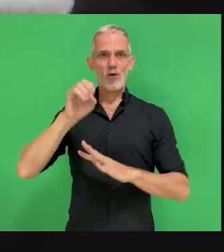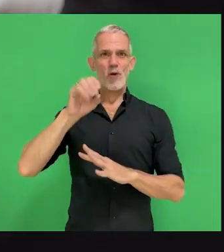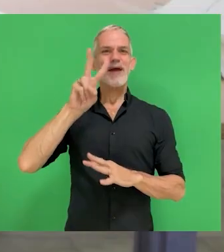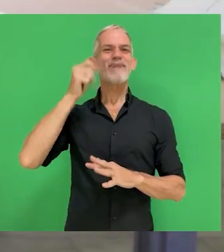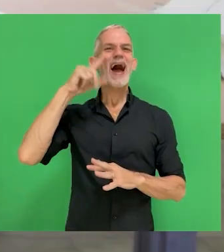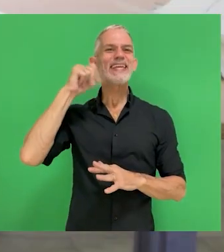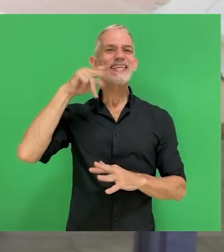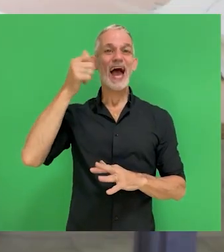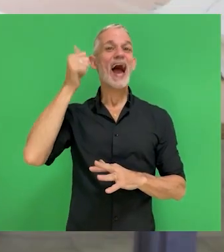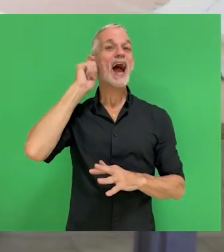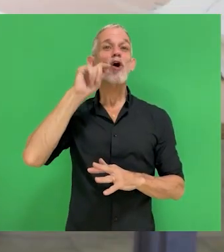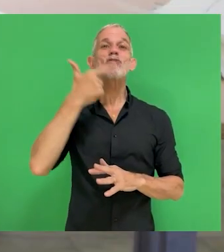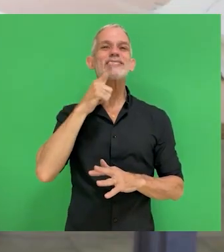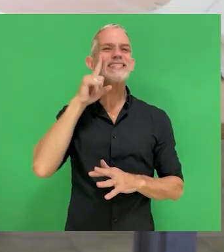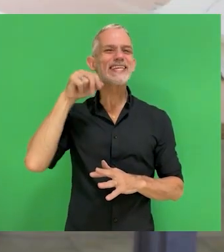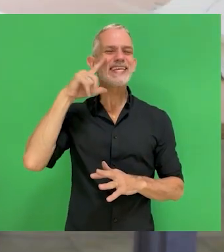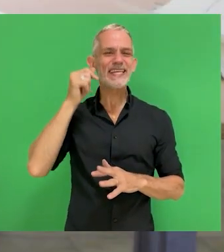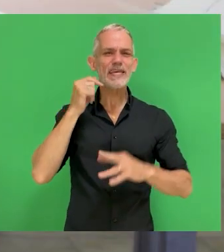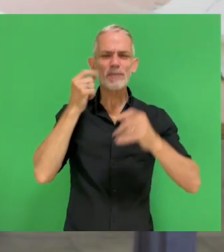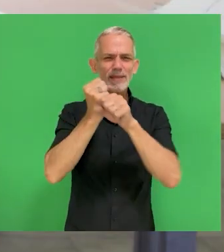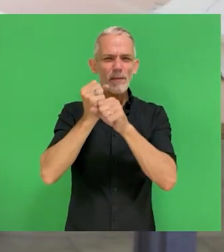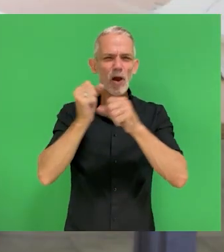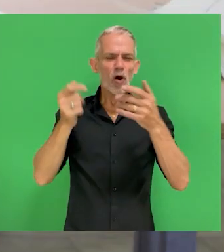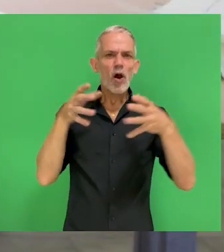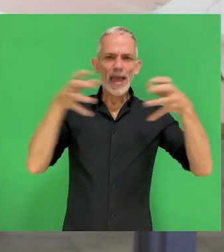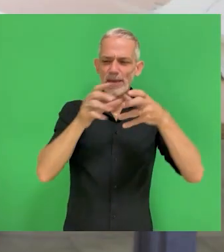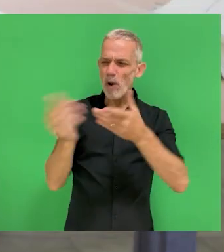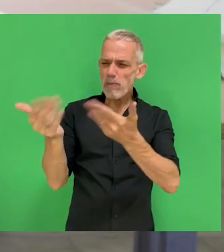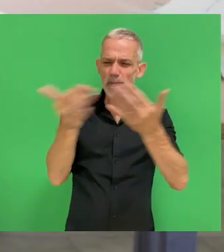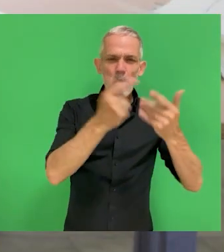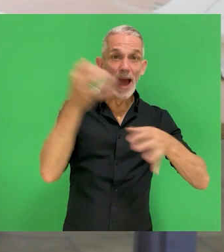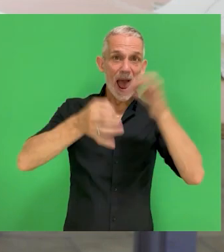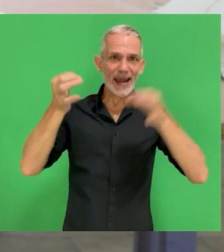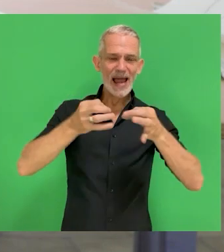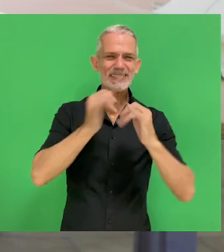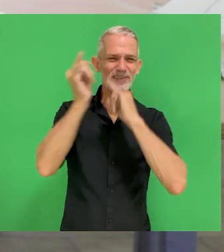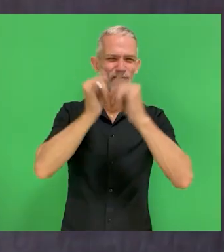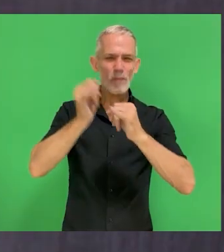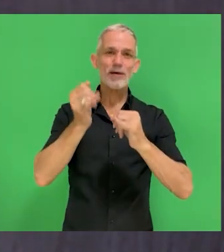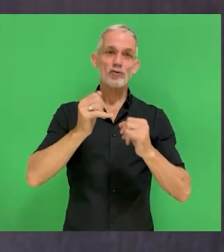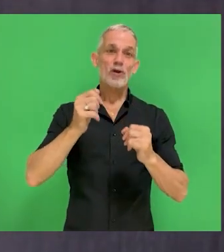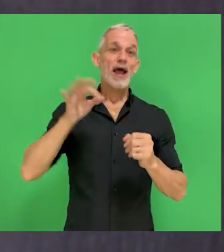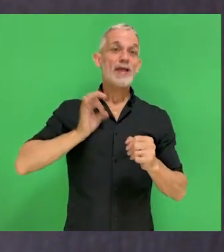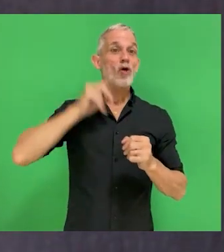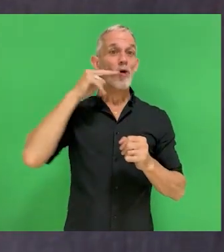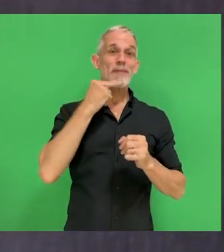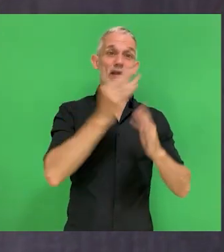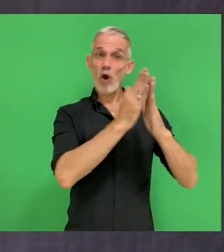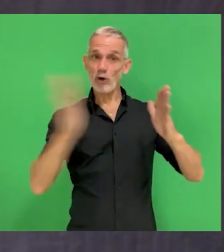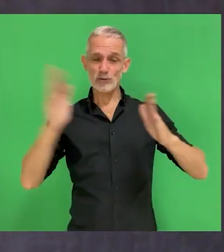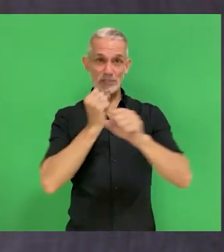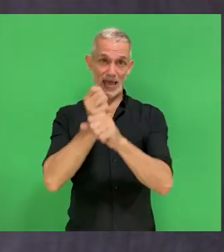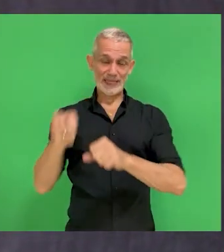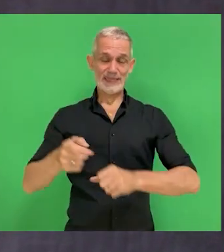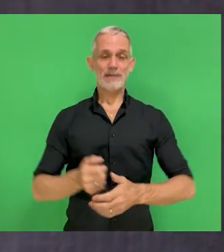Vanina Agostini, trabajo en los equipos de relevamiento y análisis de documentos de las Fuerzas Armadas desde 2011. Laura y Vanina revisan fotos en blanco